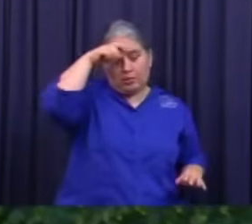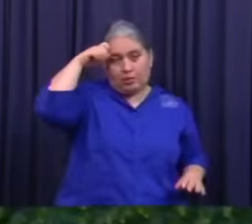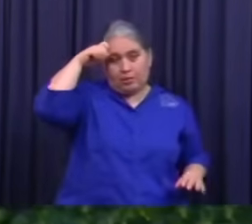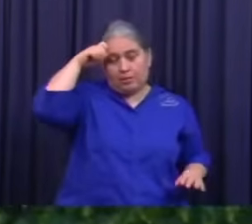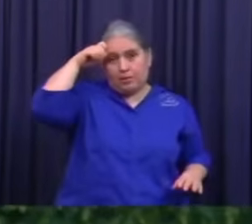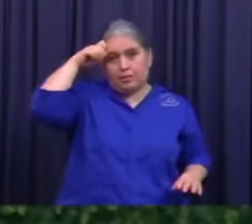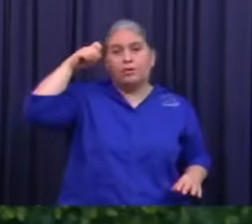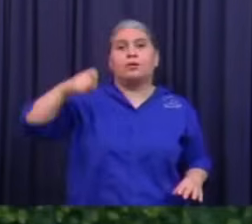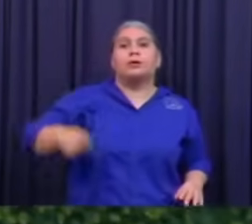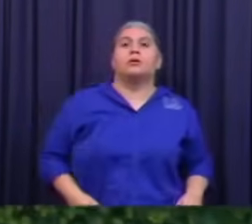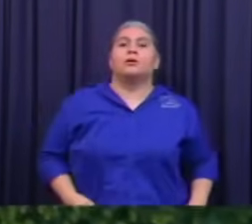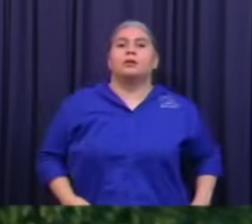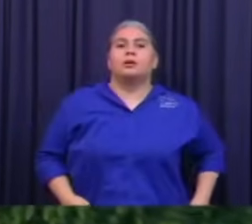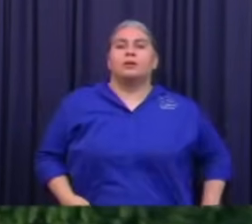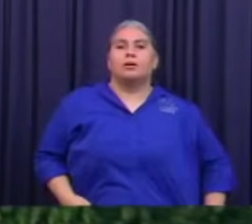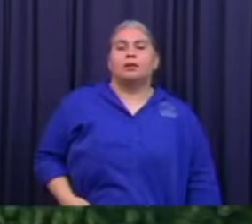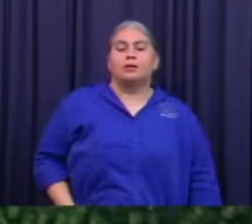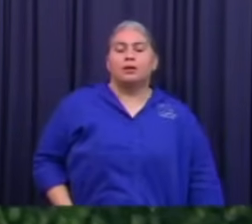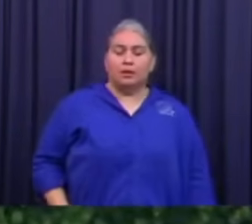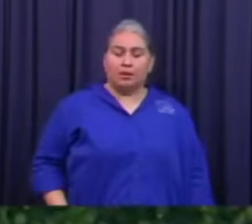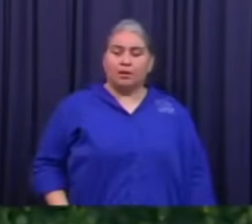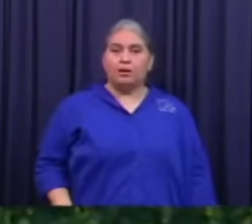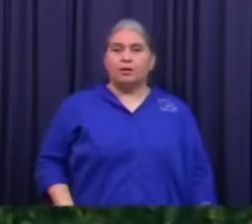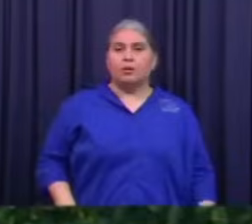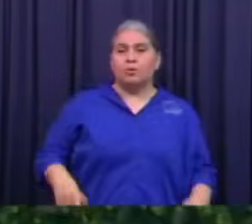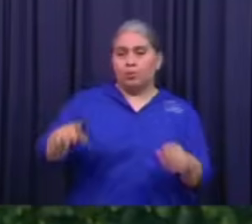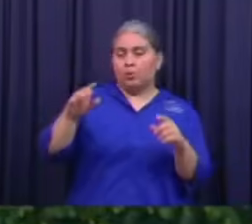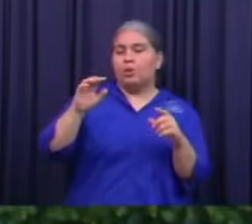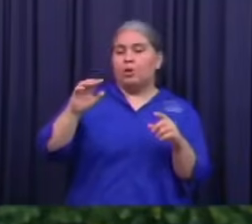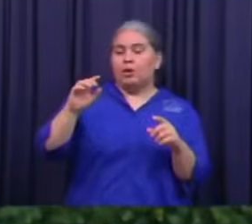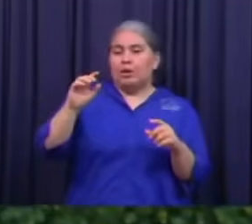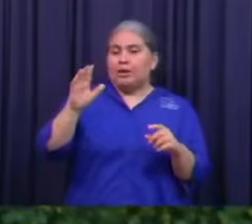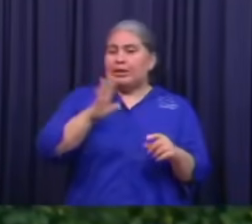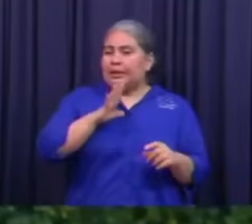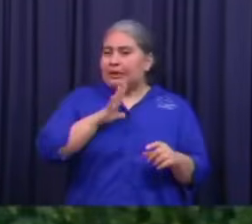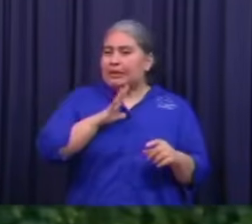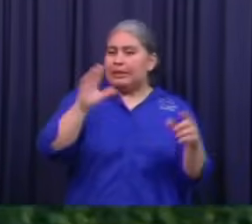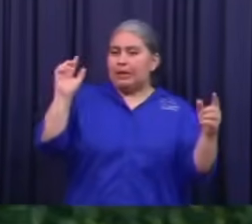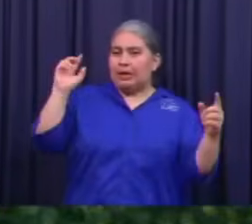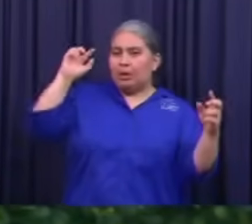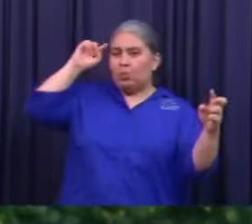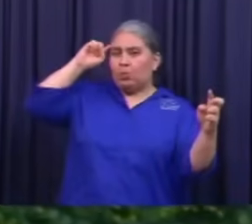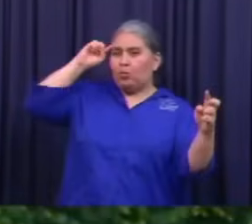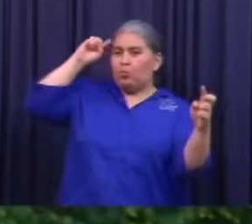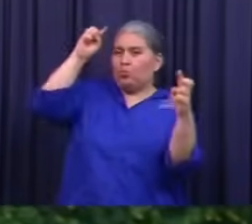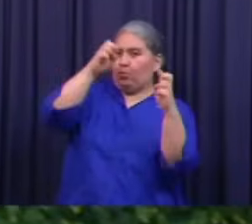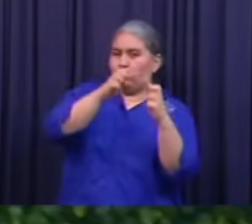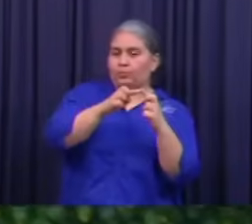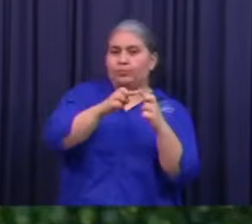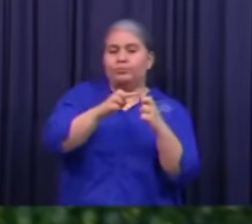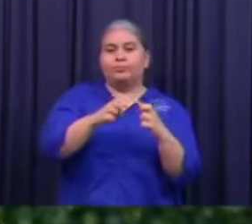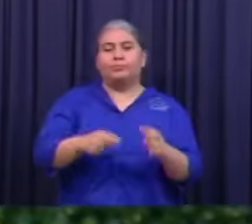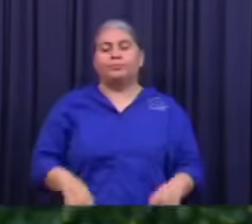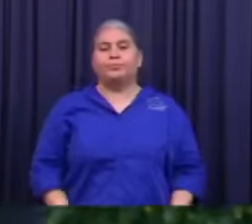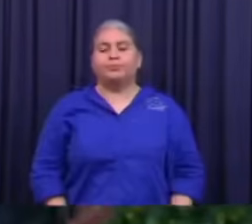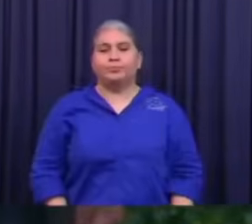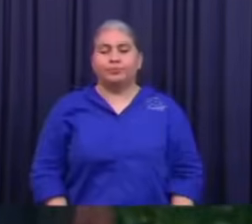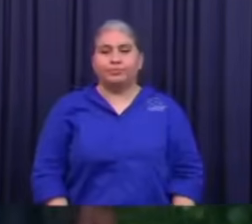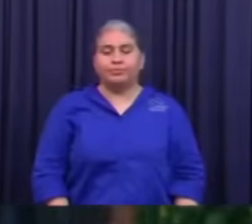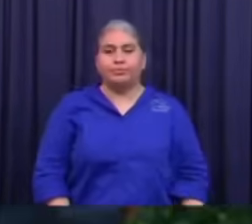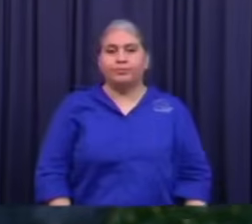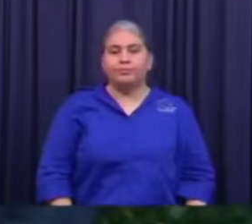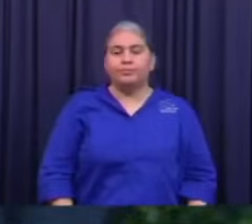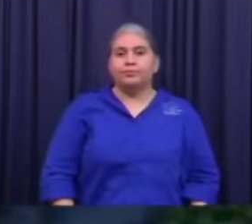alguien aunque sea aquí que lo pongan no sirve para nada quizás así